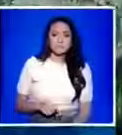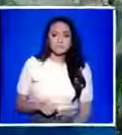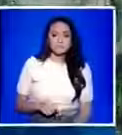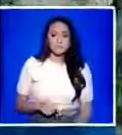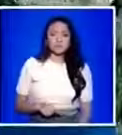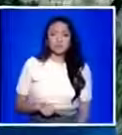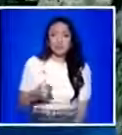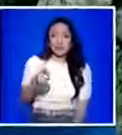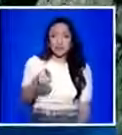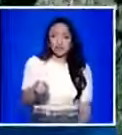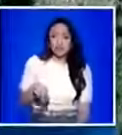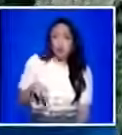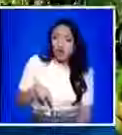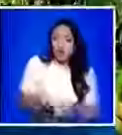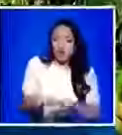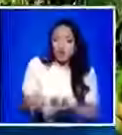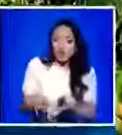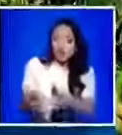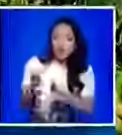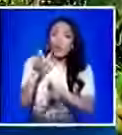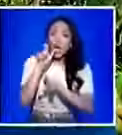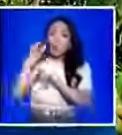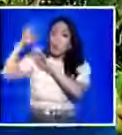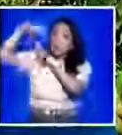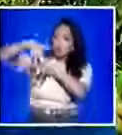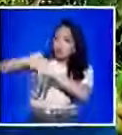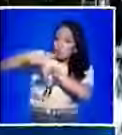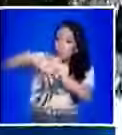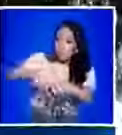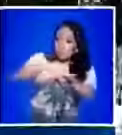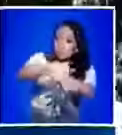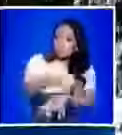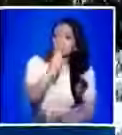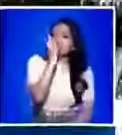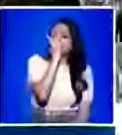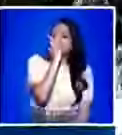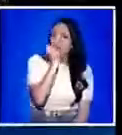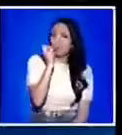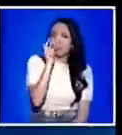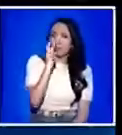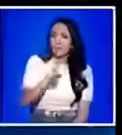Los riachuelos y las caídas de agua armonizan el complejo.